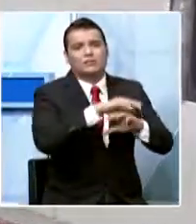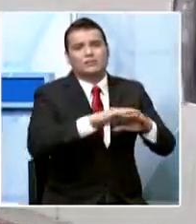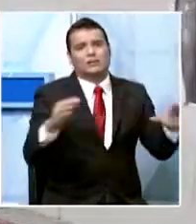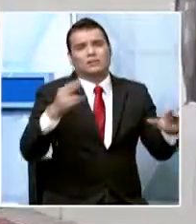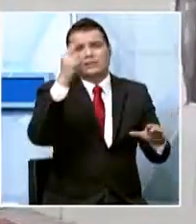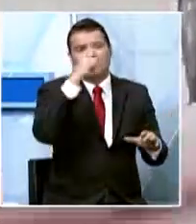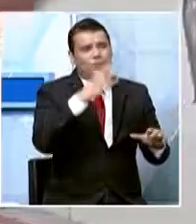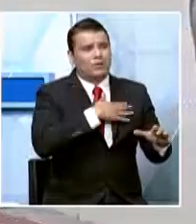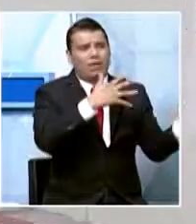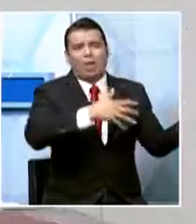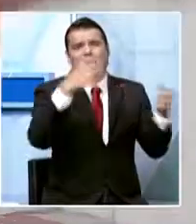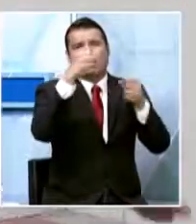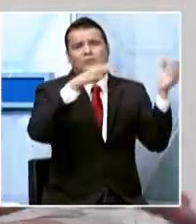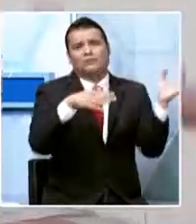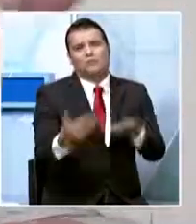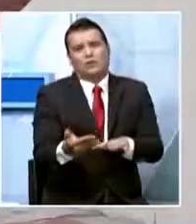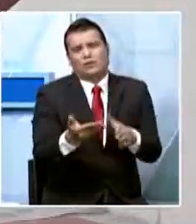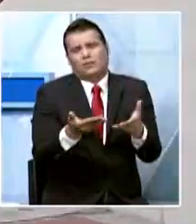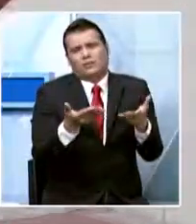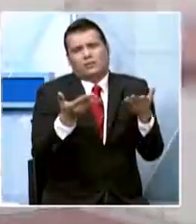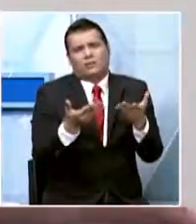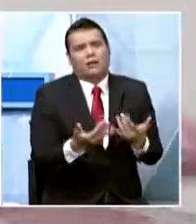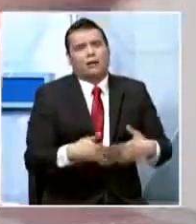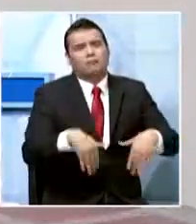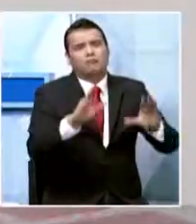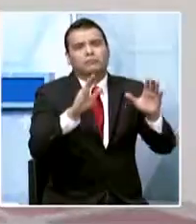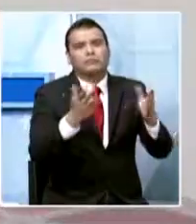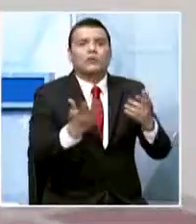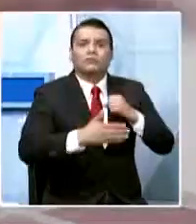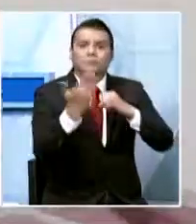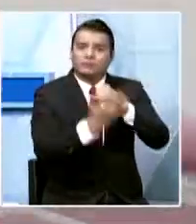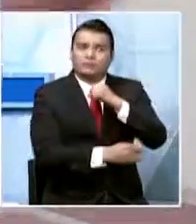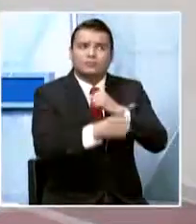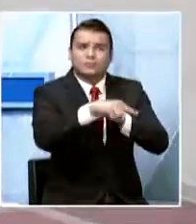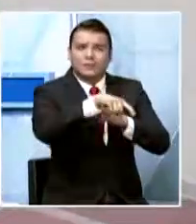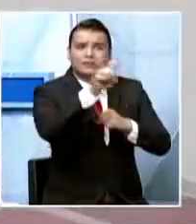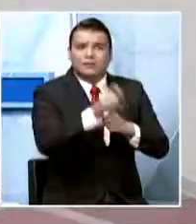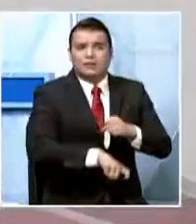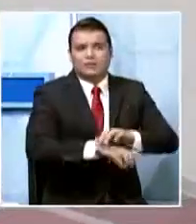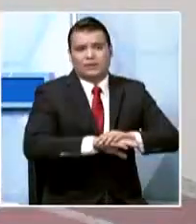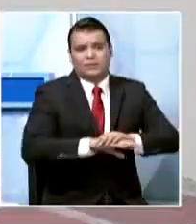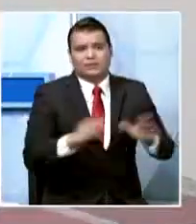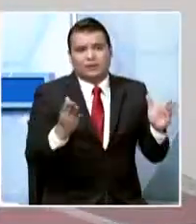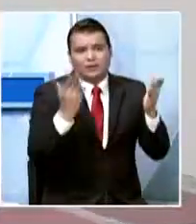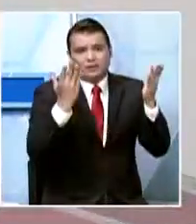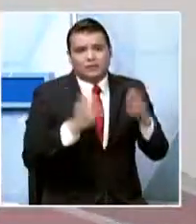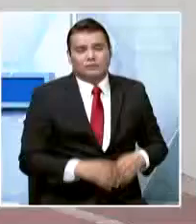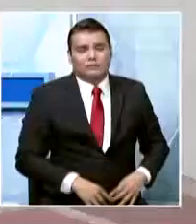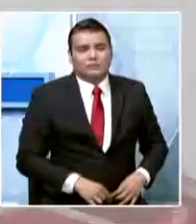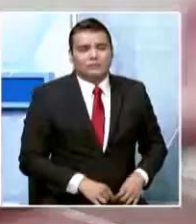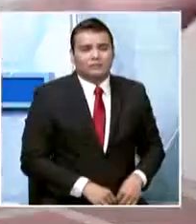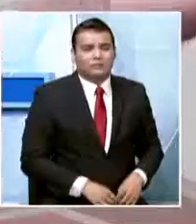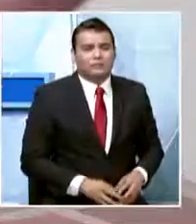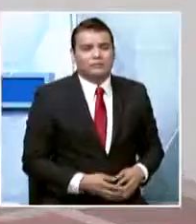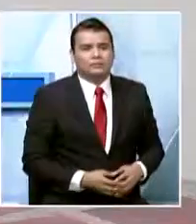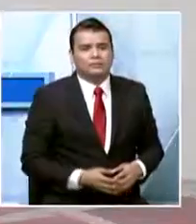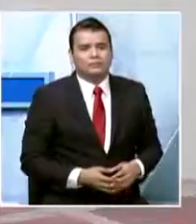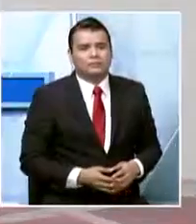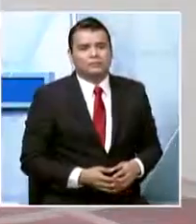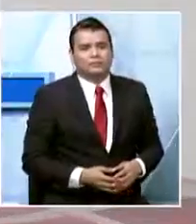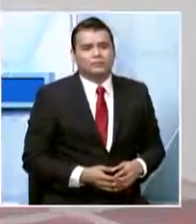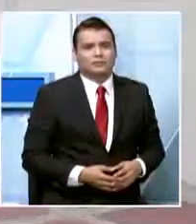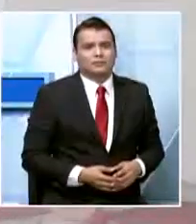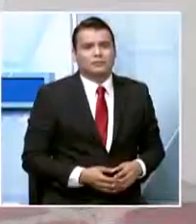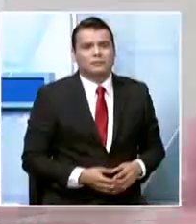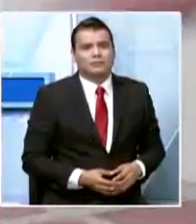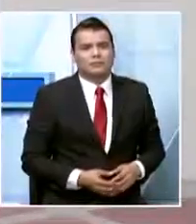me lo arrebataron? Creo que la muerte de mi hijo no puede quedar impune, ese no puede quedar así, como no valiera nada. Dios mío, yo si yo